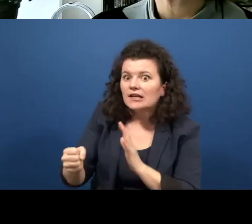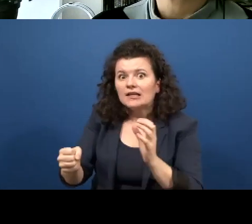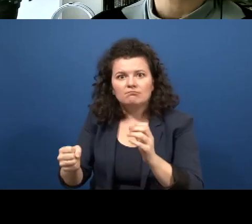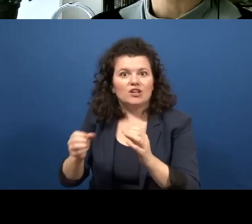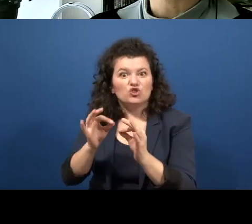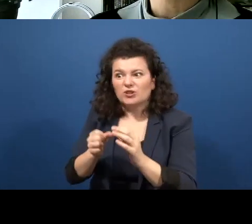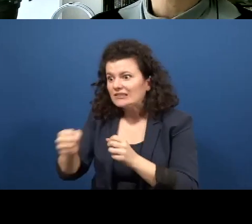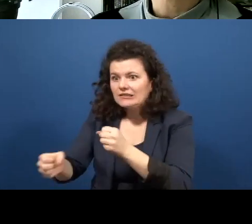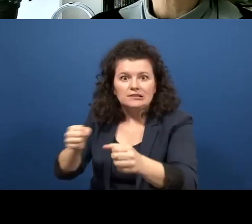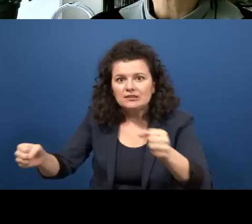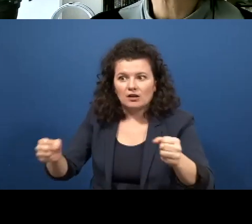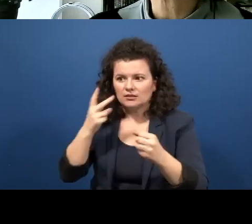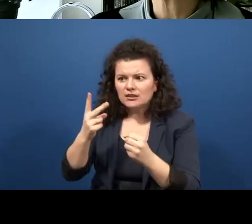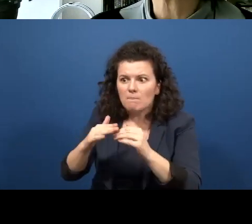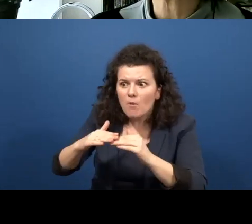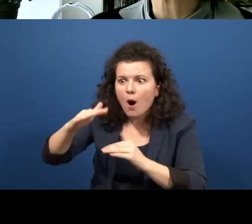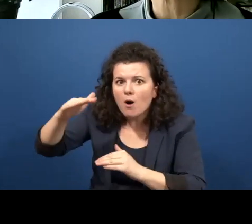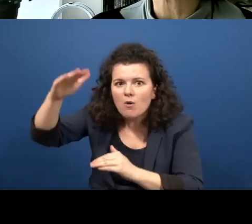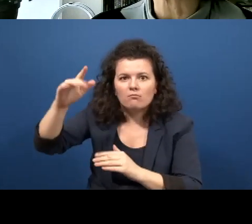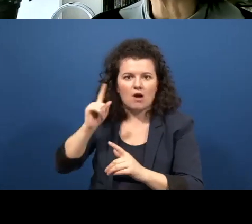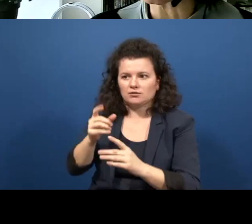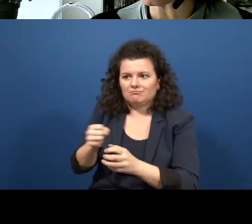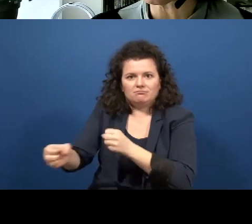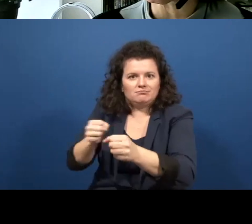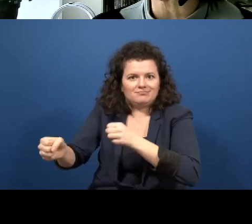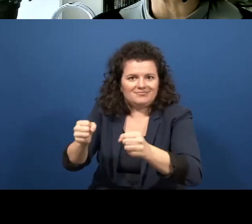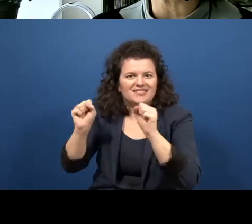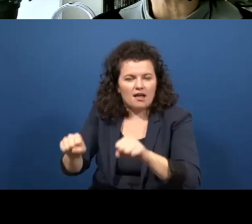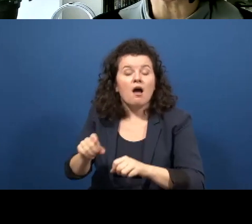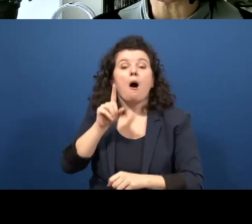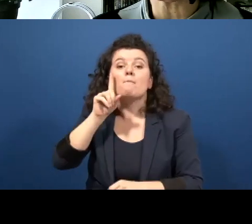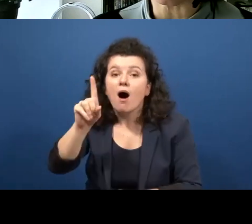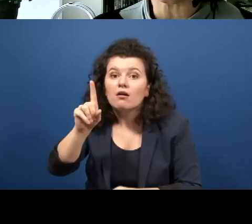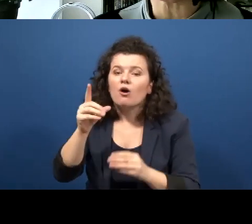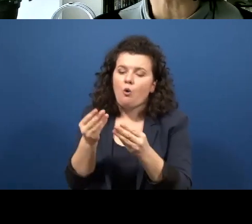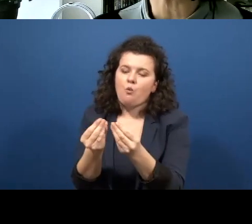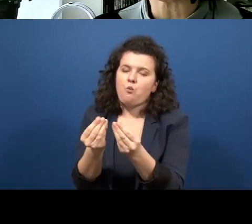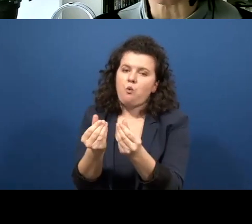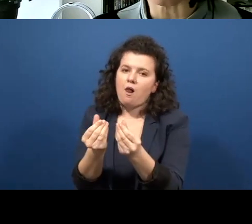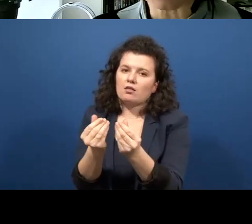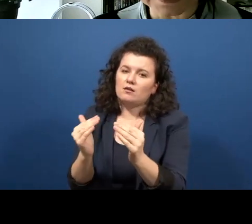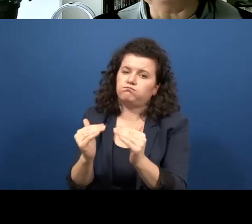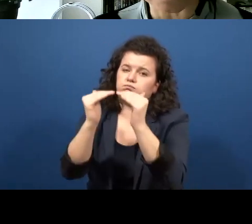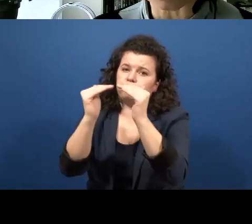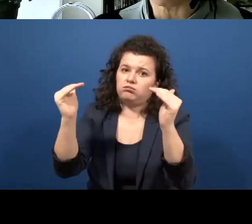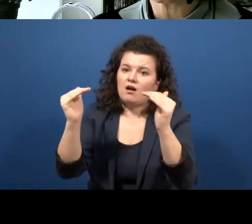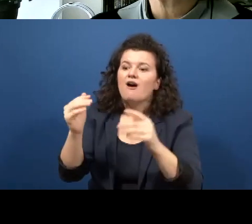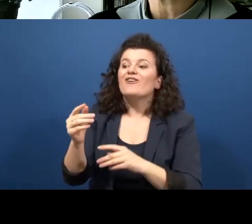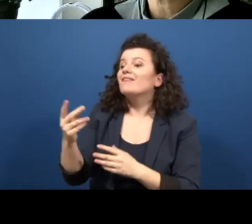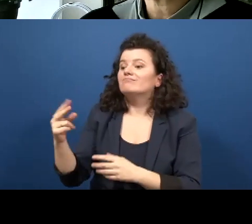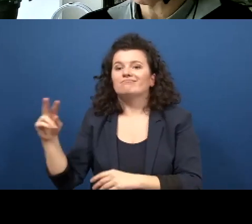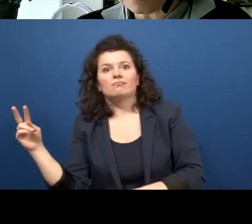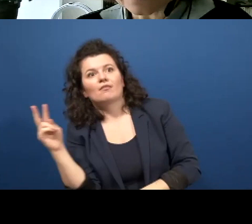necesitamos intérpretes, necesitamos satisfacer la demanda que tenemos, está aumentando la demanda, pero también porque tenemos que cerciorarnos de